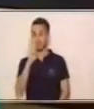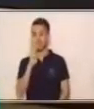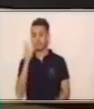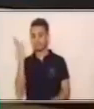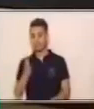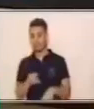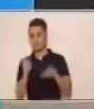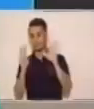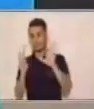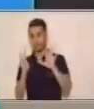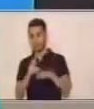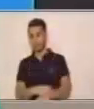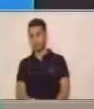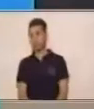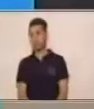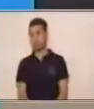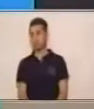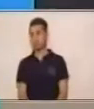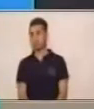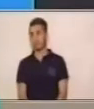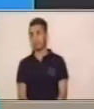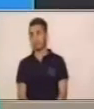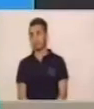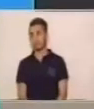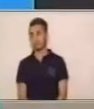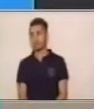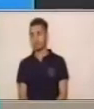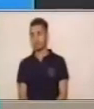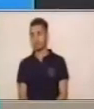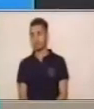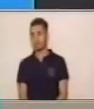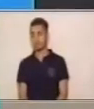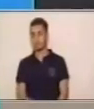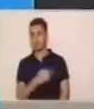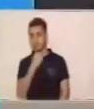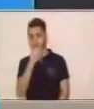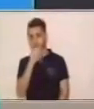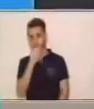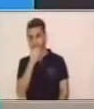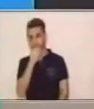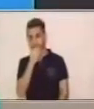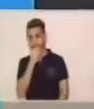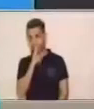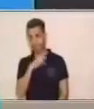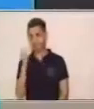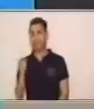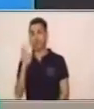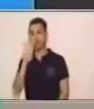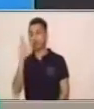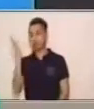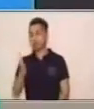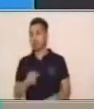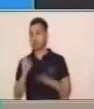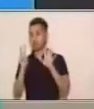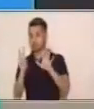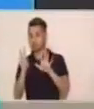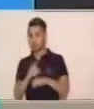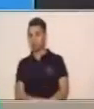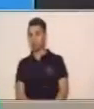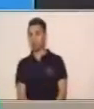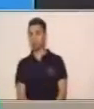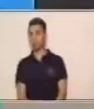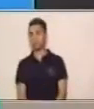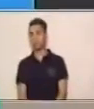3 séptimos. Después. Ah, muy bien. 4